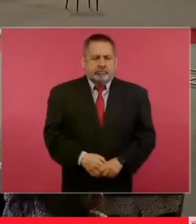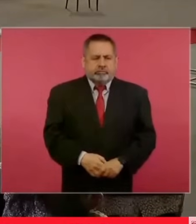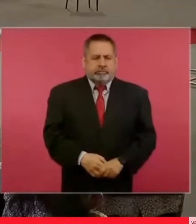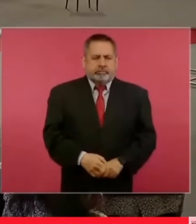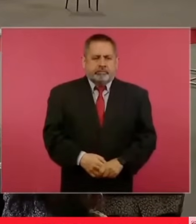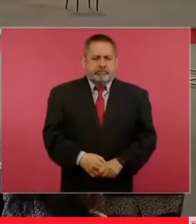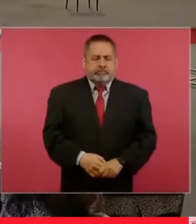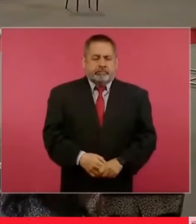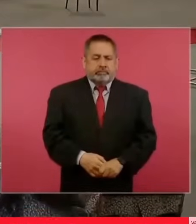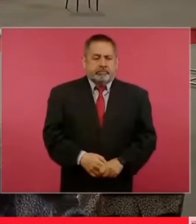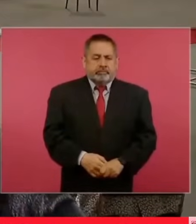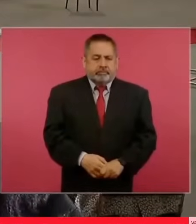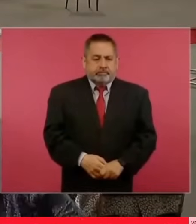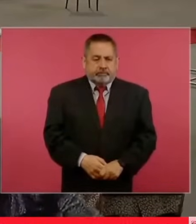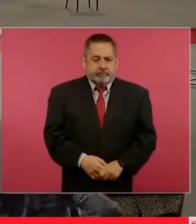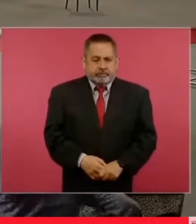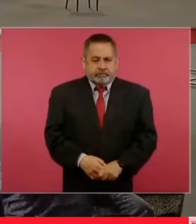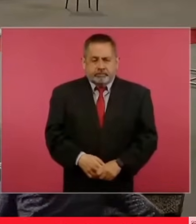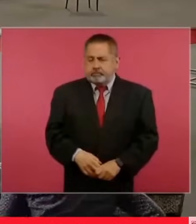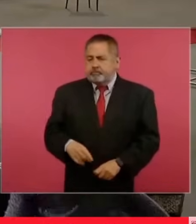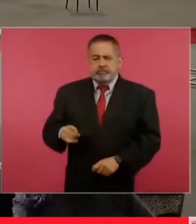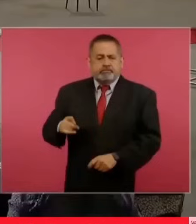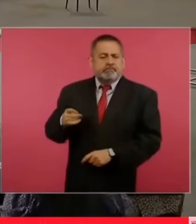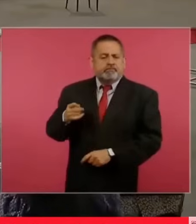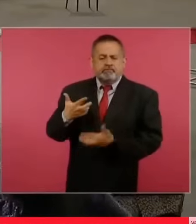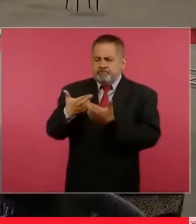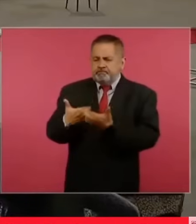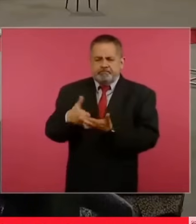Comenzaríamos con las reservas.